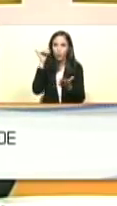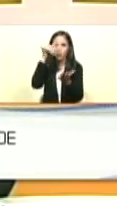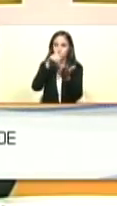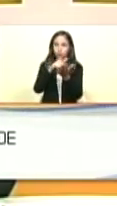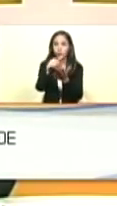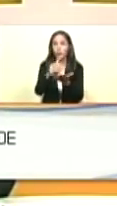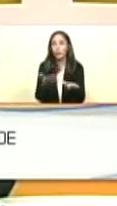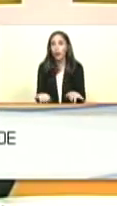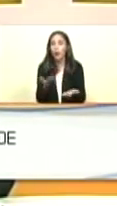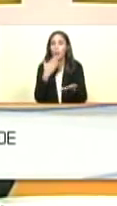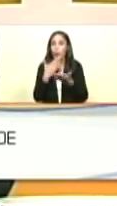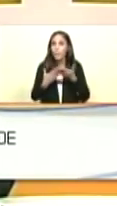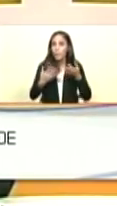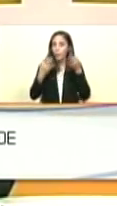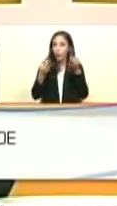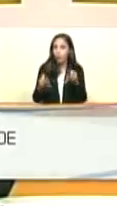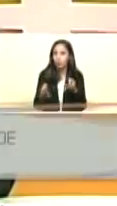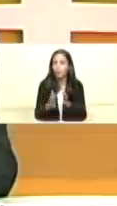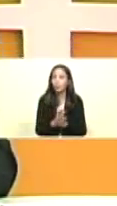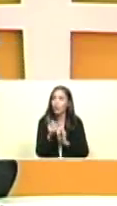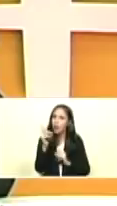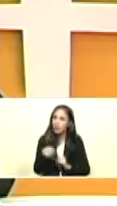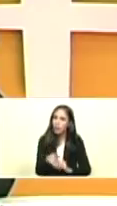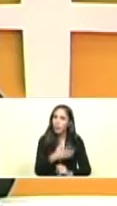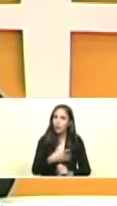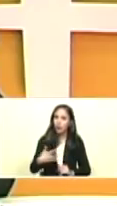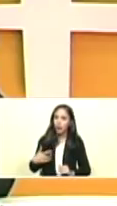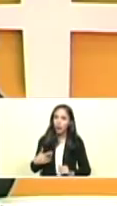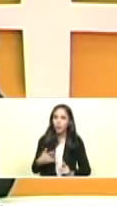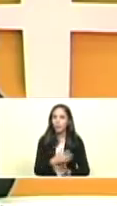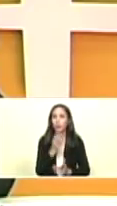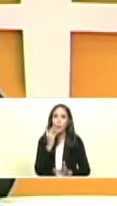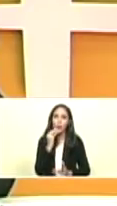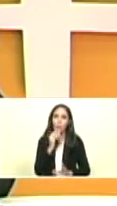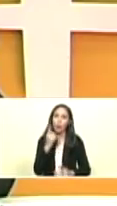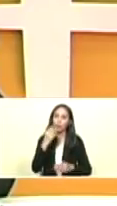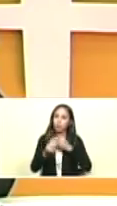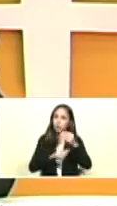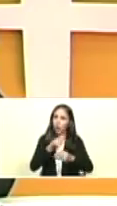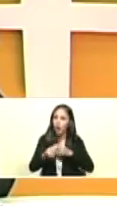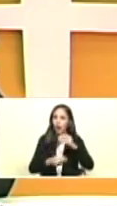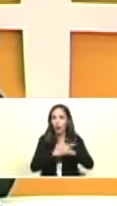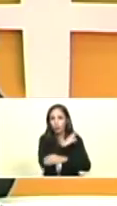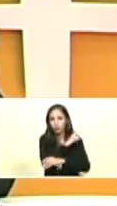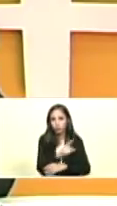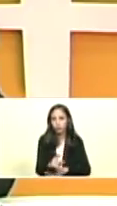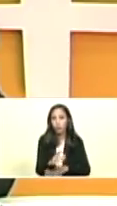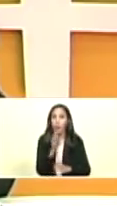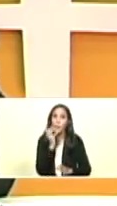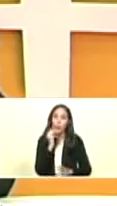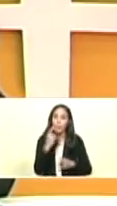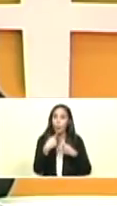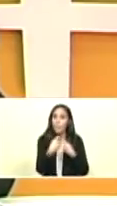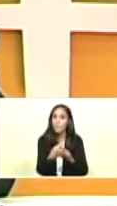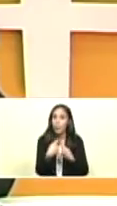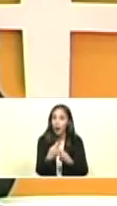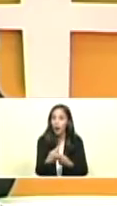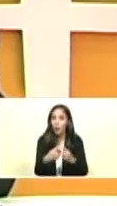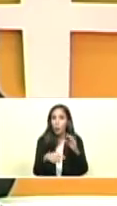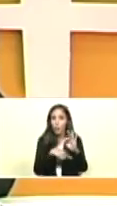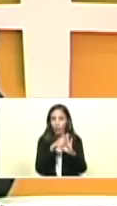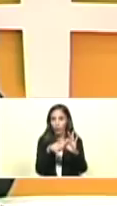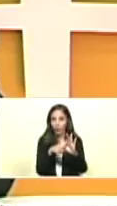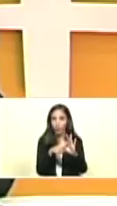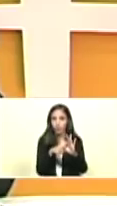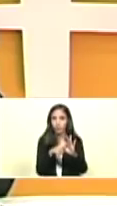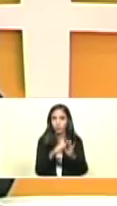propone y solicita la autorización para el pago en criptomonedas, todas las